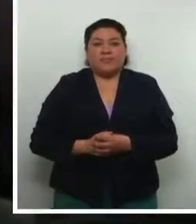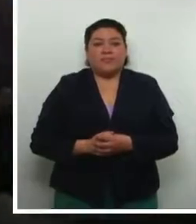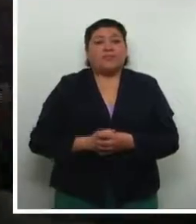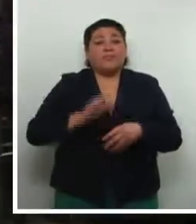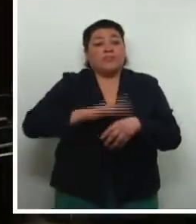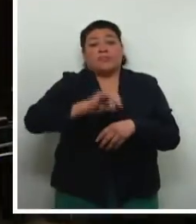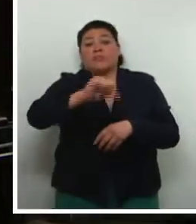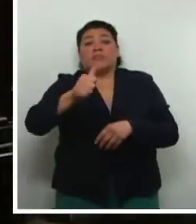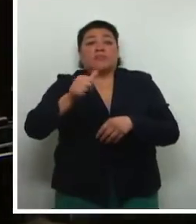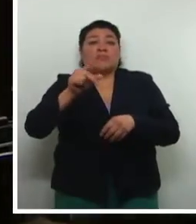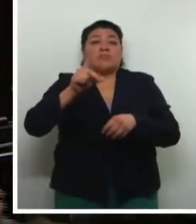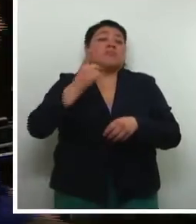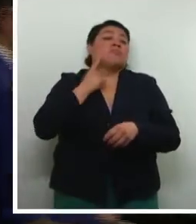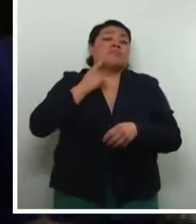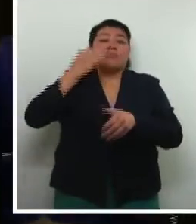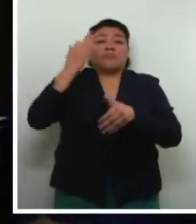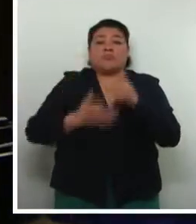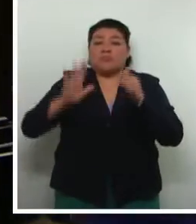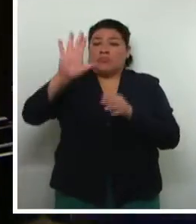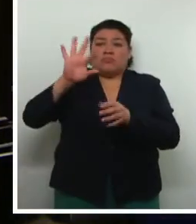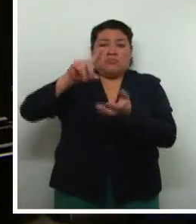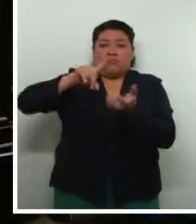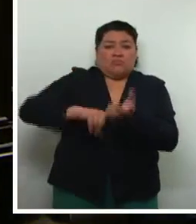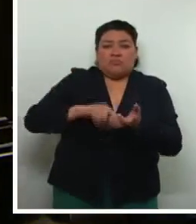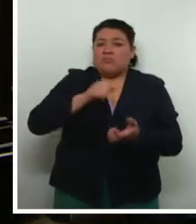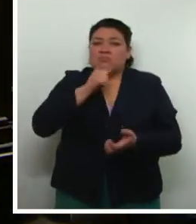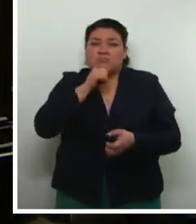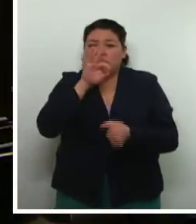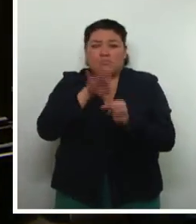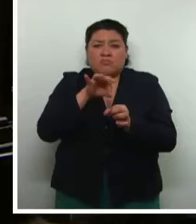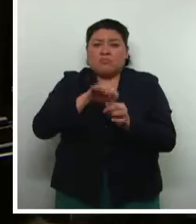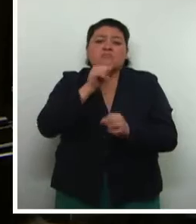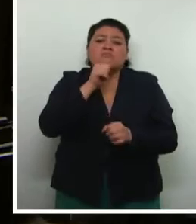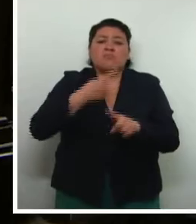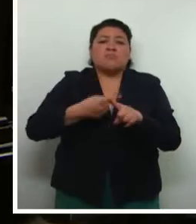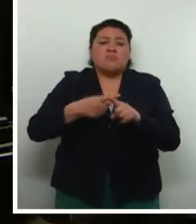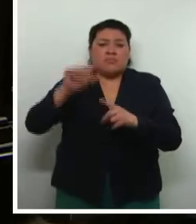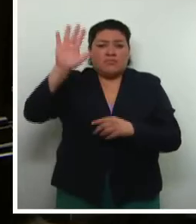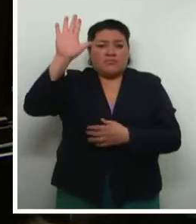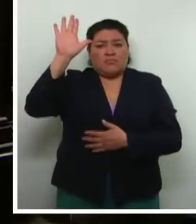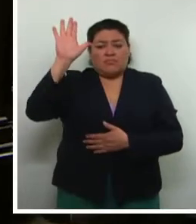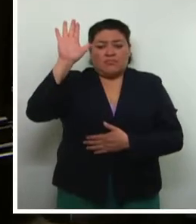¿Algún otro diputado o diputada que falte de emitir su voto?